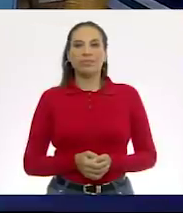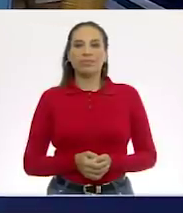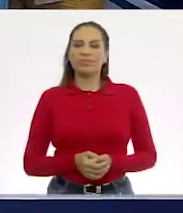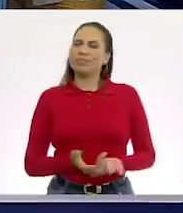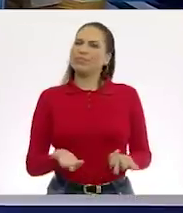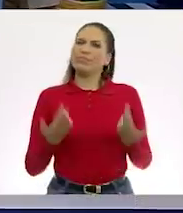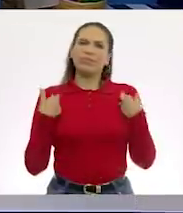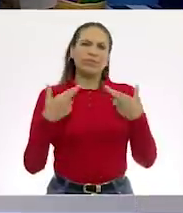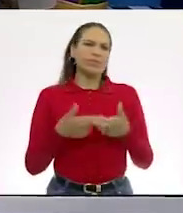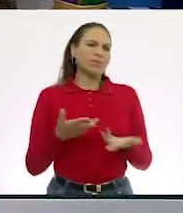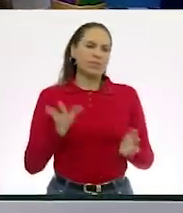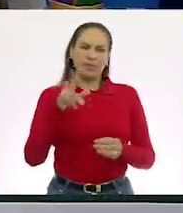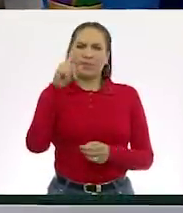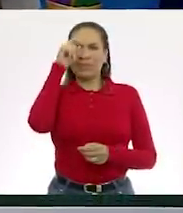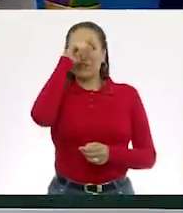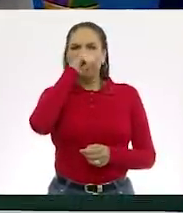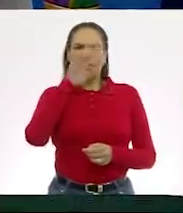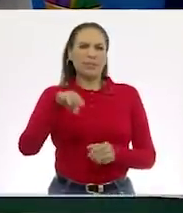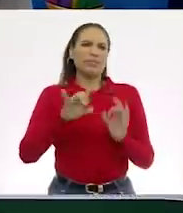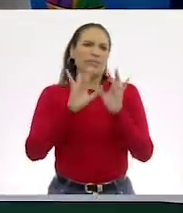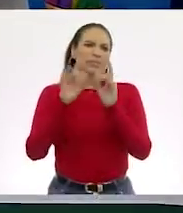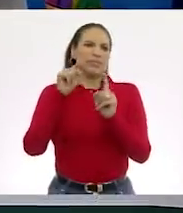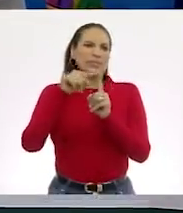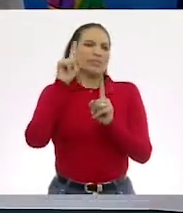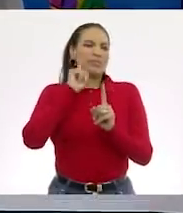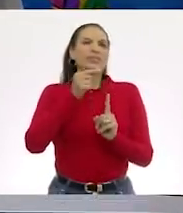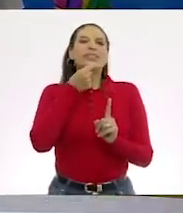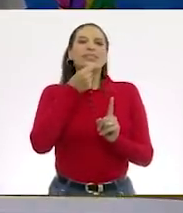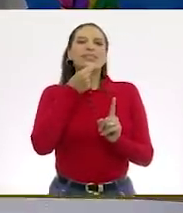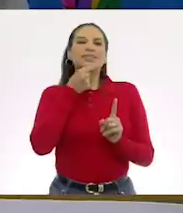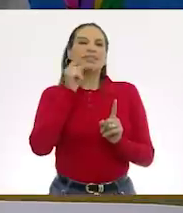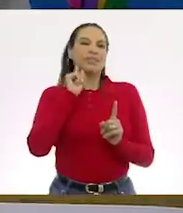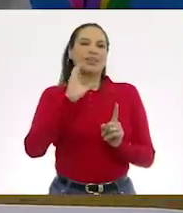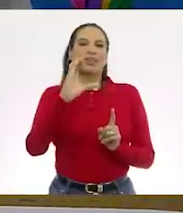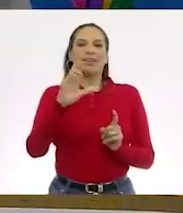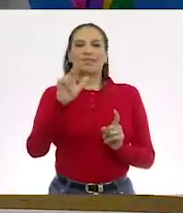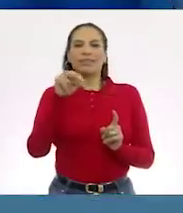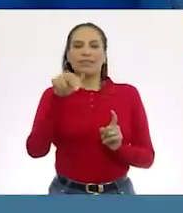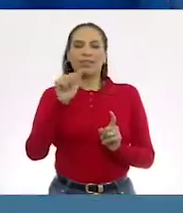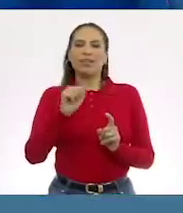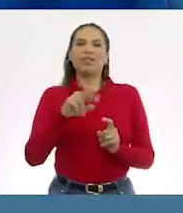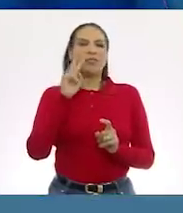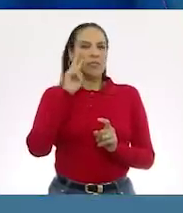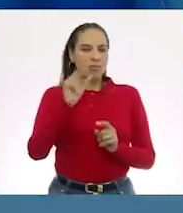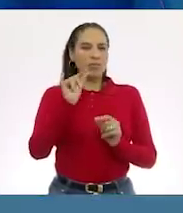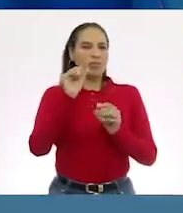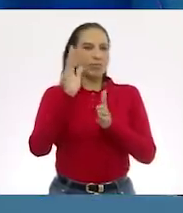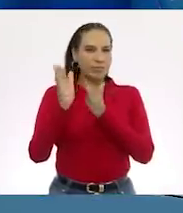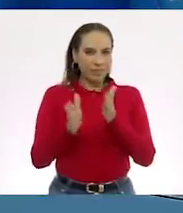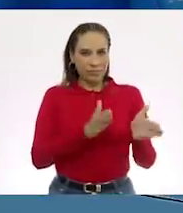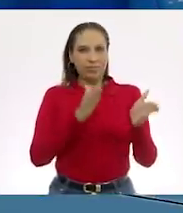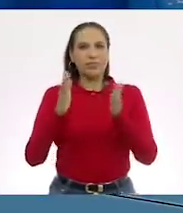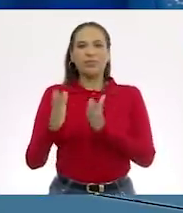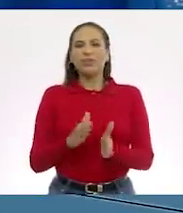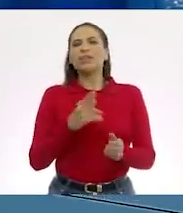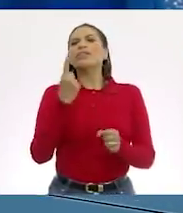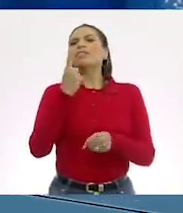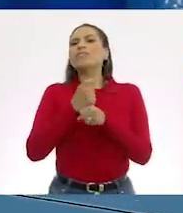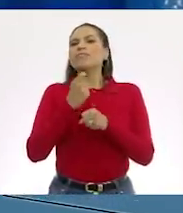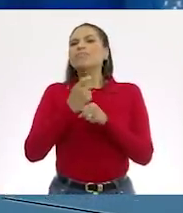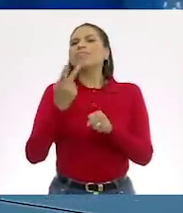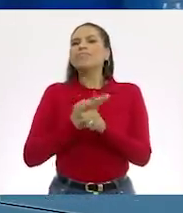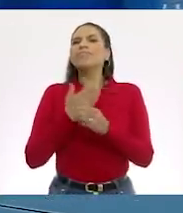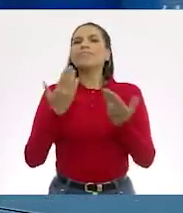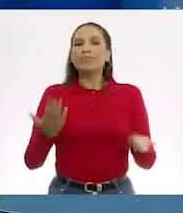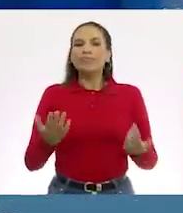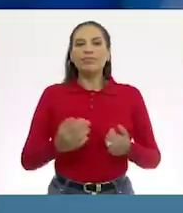Ay, maestra, qué difícil situación para Cristina, ¿eh? Pero vamos por partes. ¿Qué es lo primero que